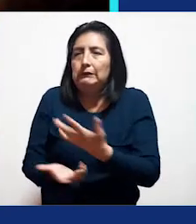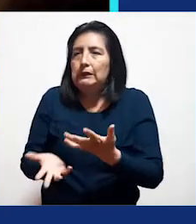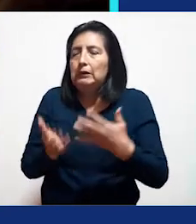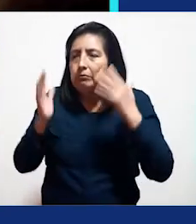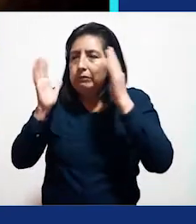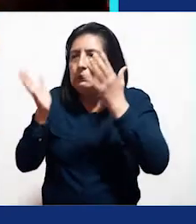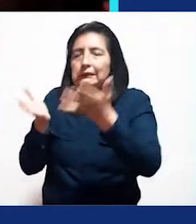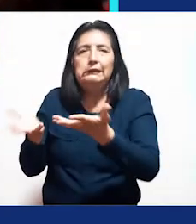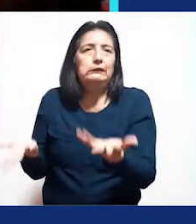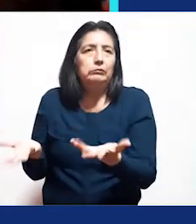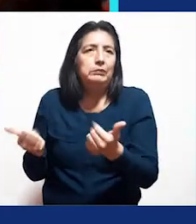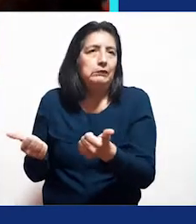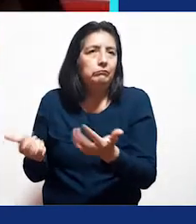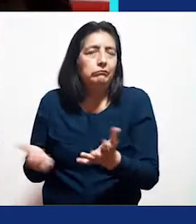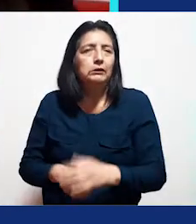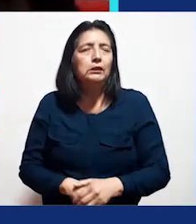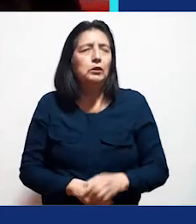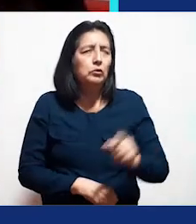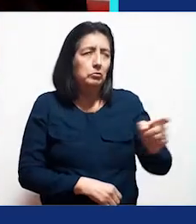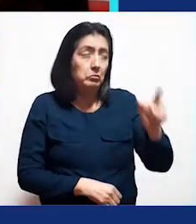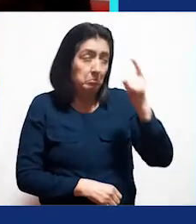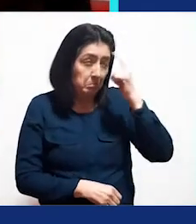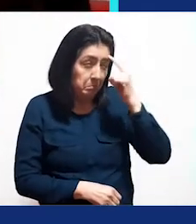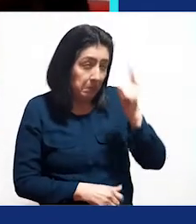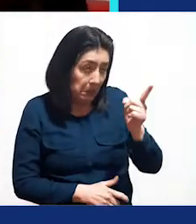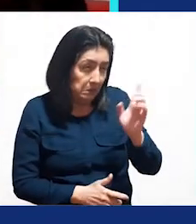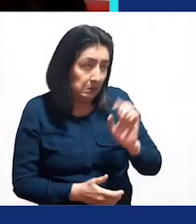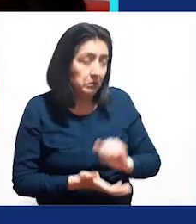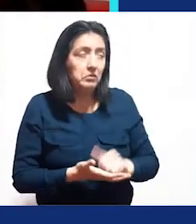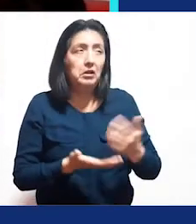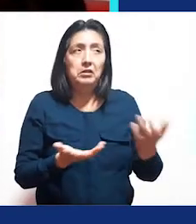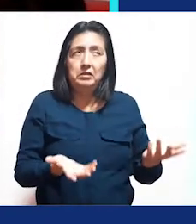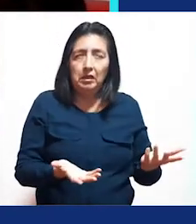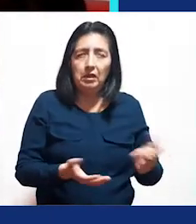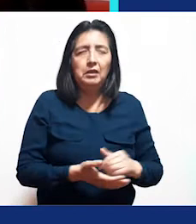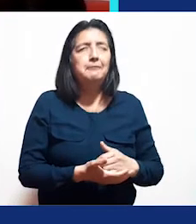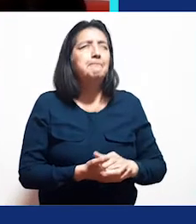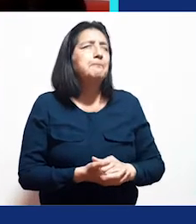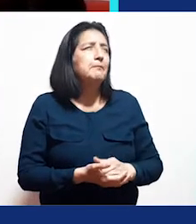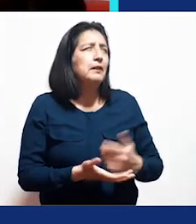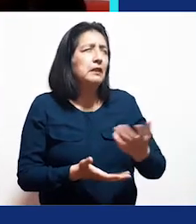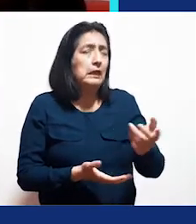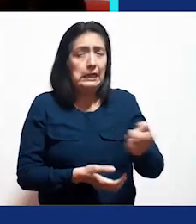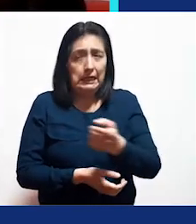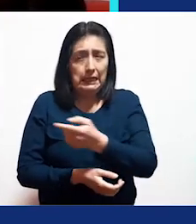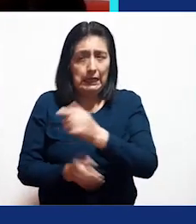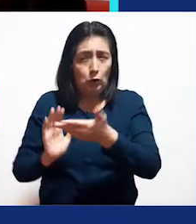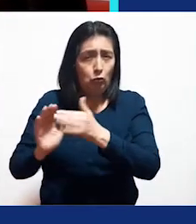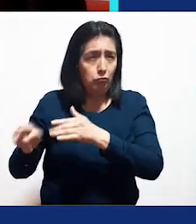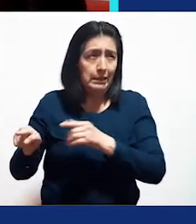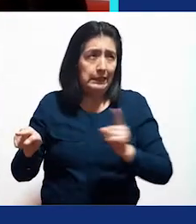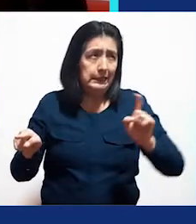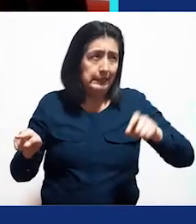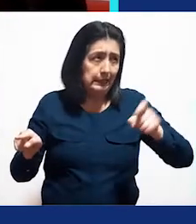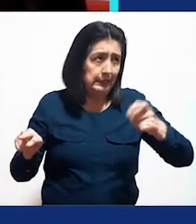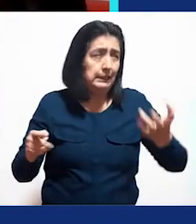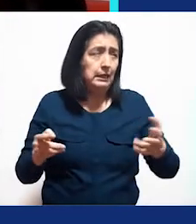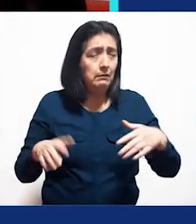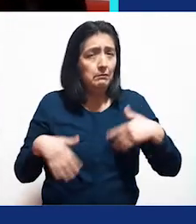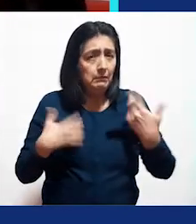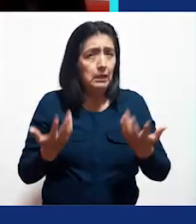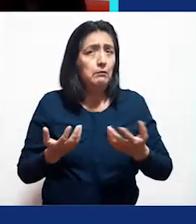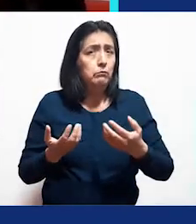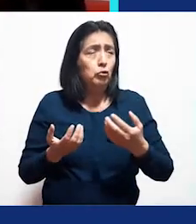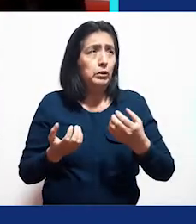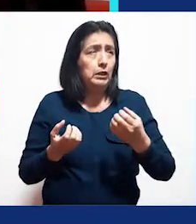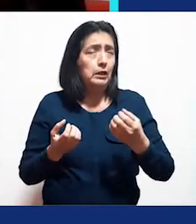pueda atenderlos de manera adecuada. ¿Considera usted que es el hecho de que ellos necesitan de repente para poder